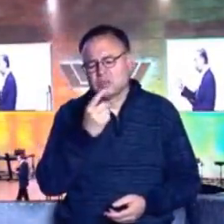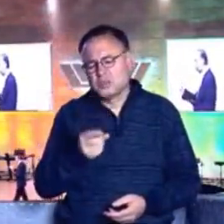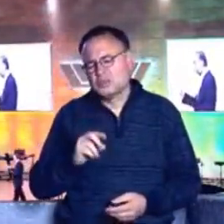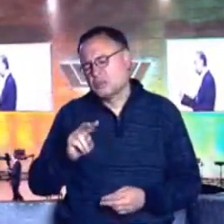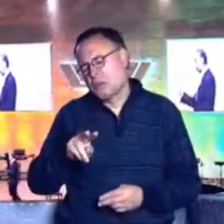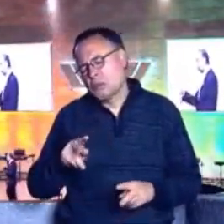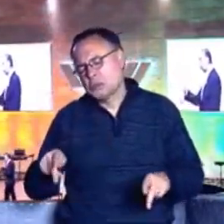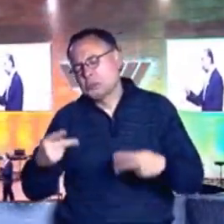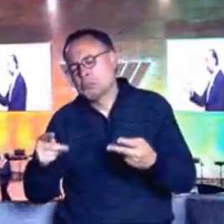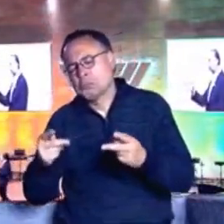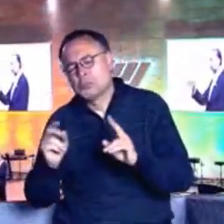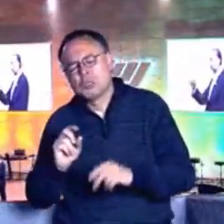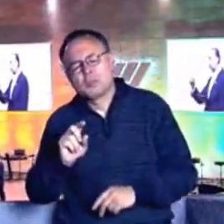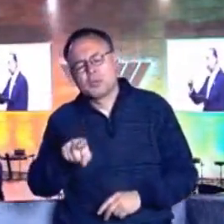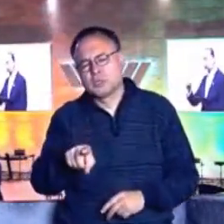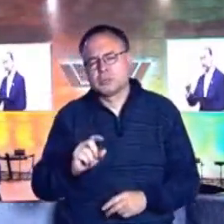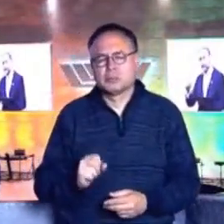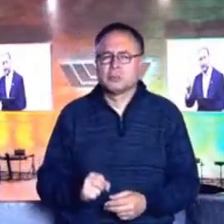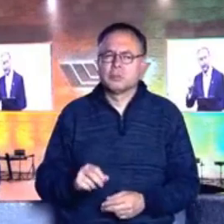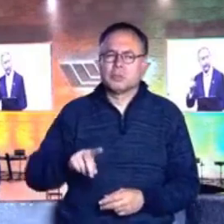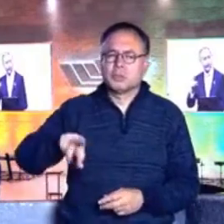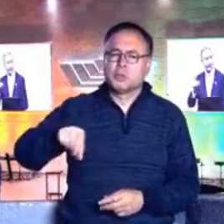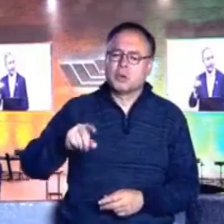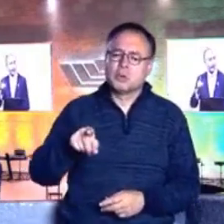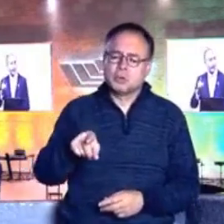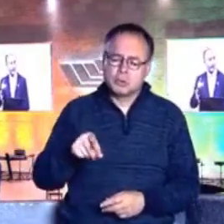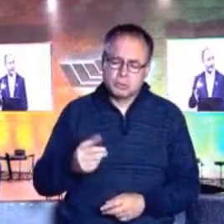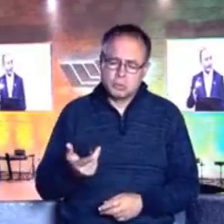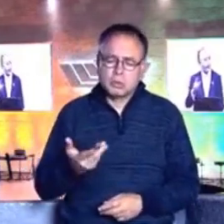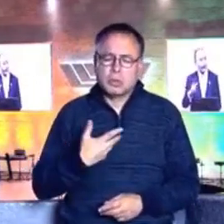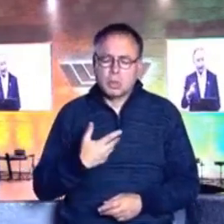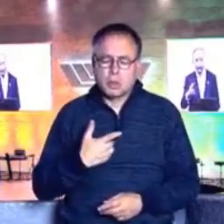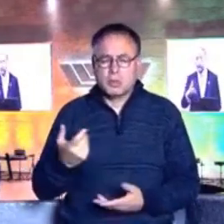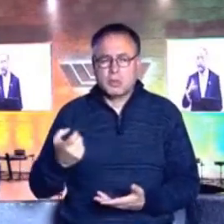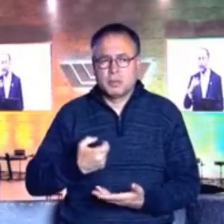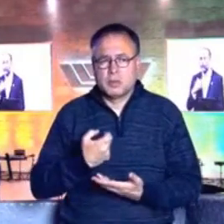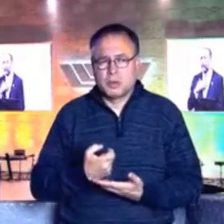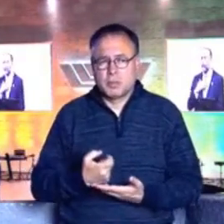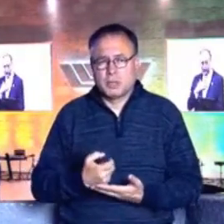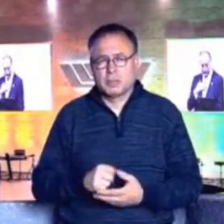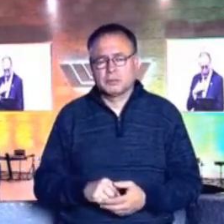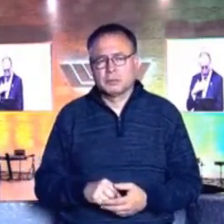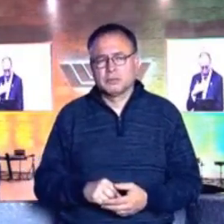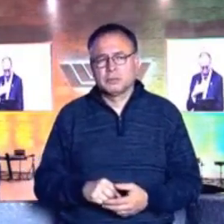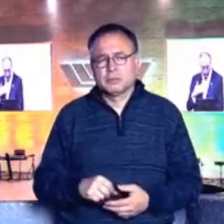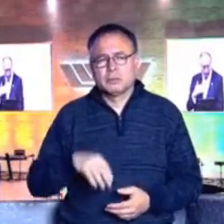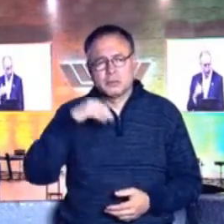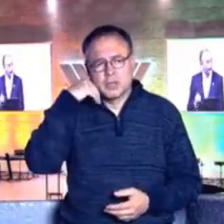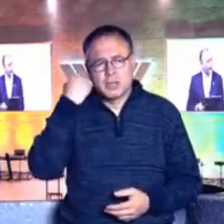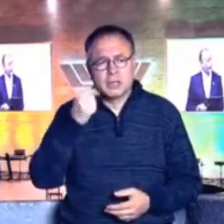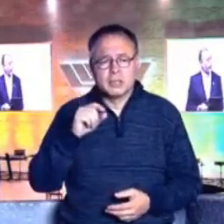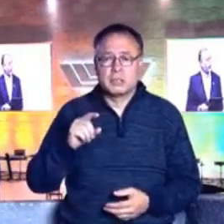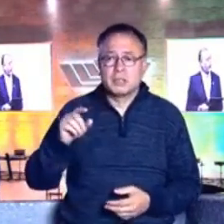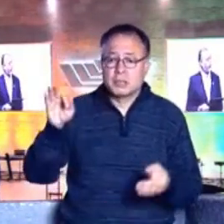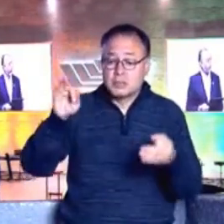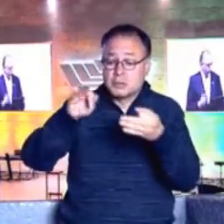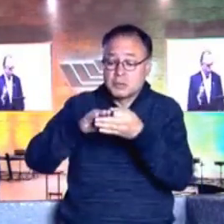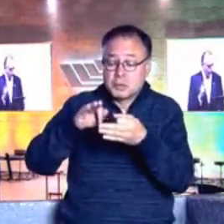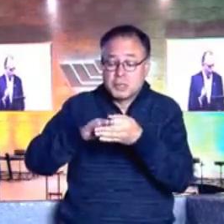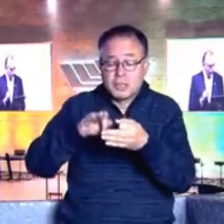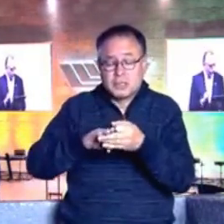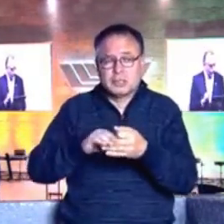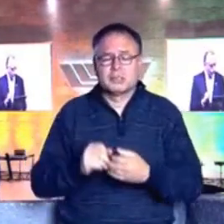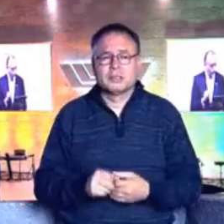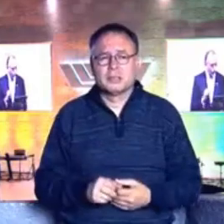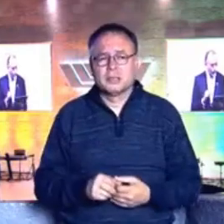vas pagando no él quiere que tú te acerques a él y que lo hagas el socio de tu vida en el